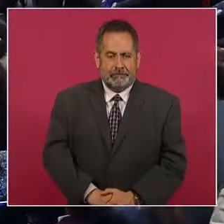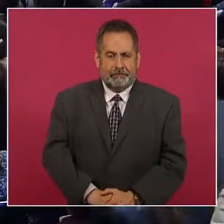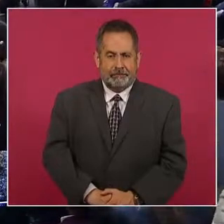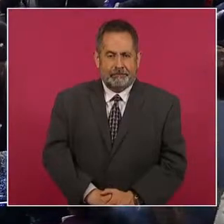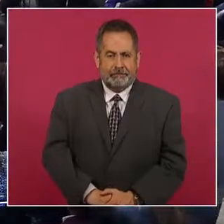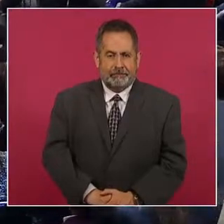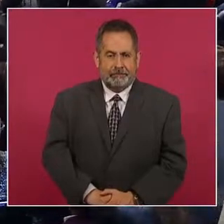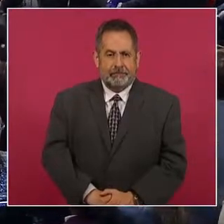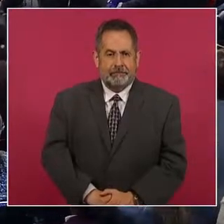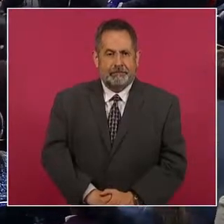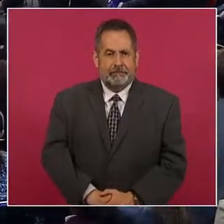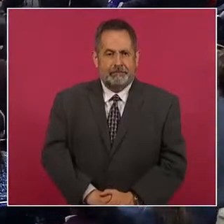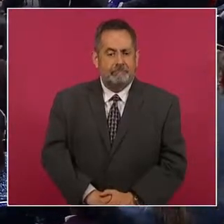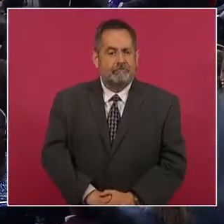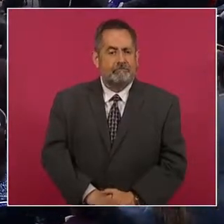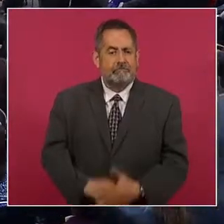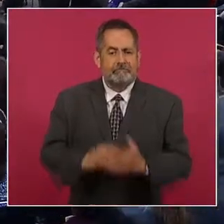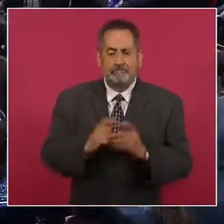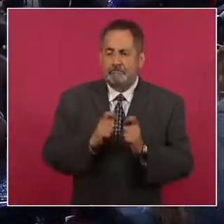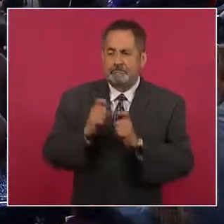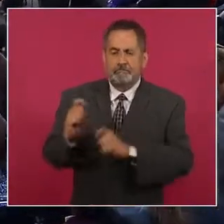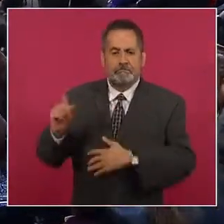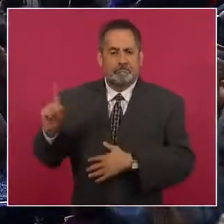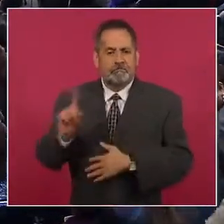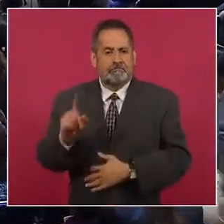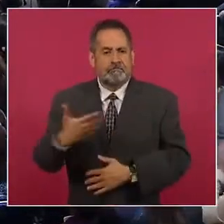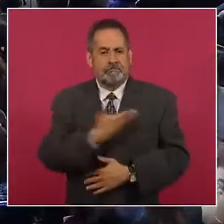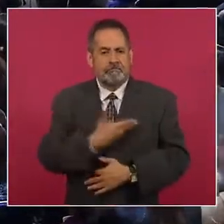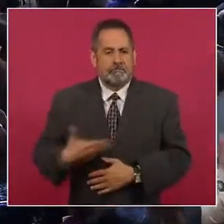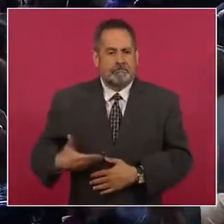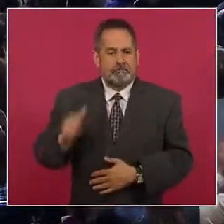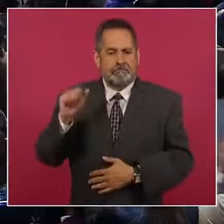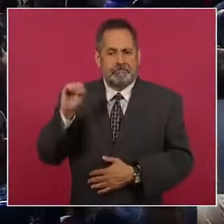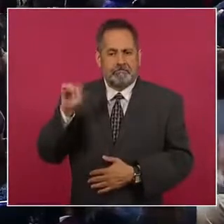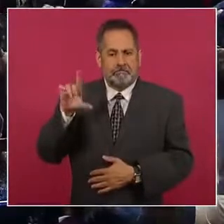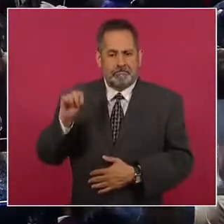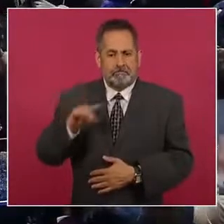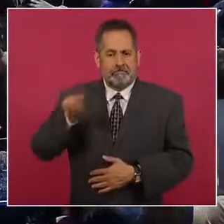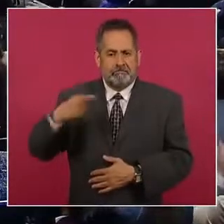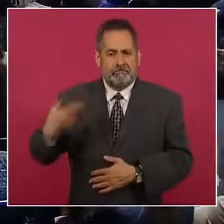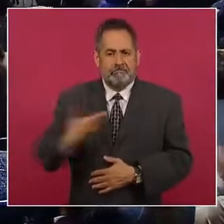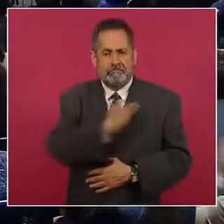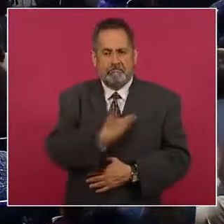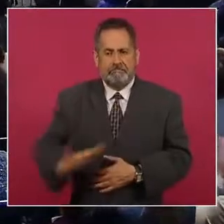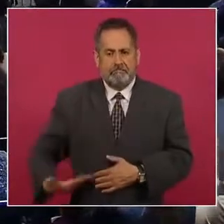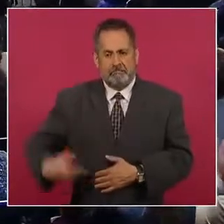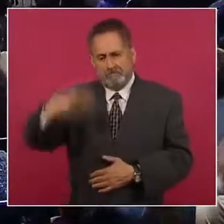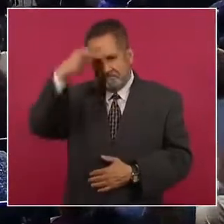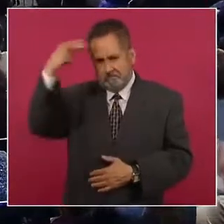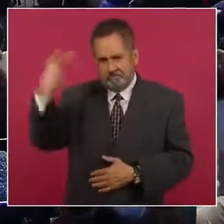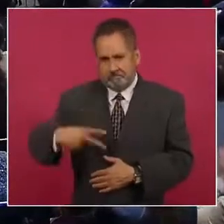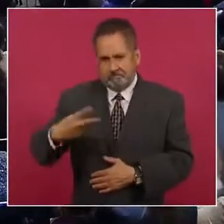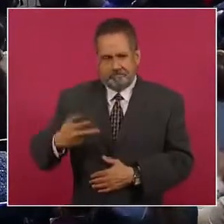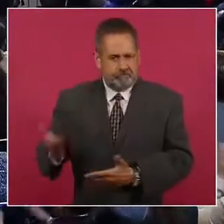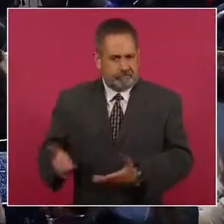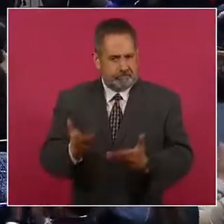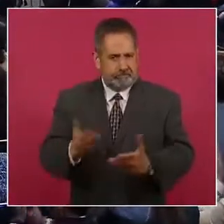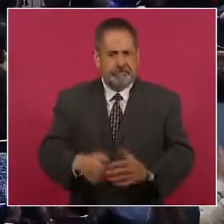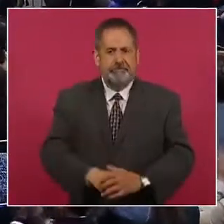Toma la palabra el licenciado Andrés Manuel López Obrador, presidente constitucional de los Estados Unidos mexicanos.